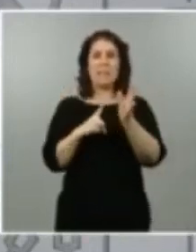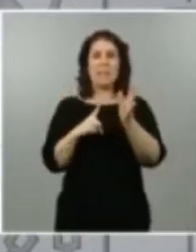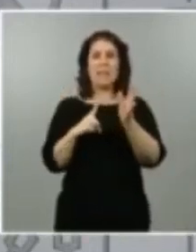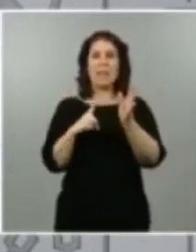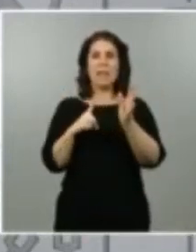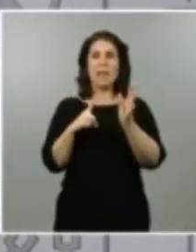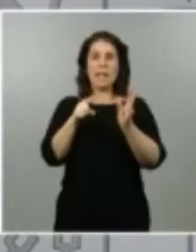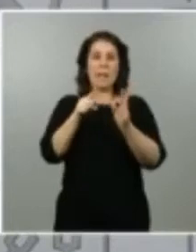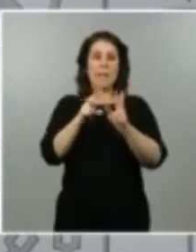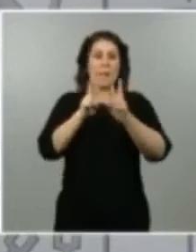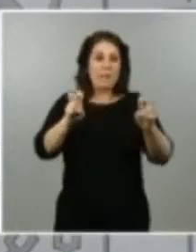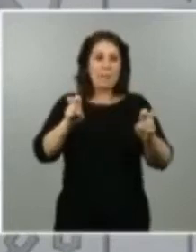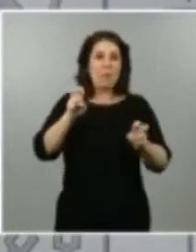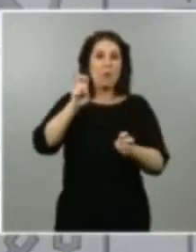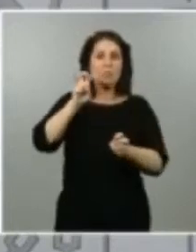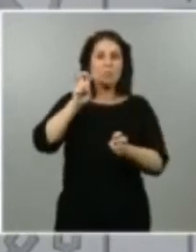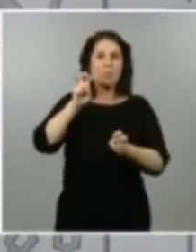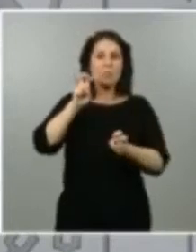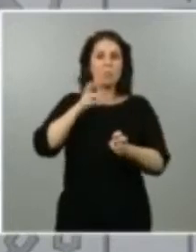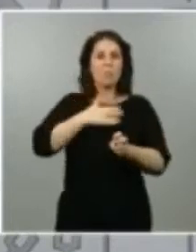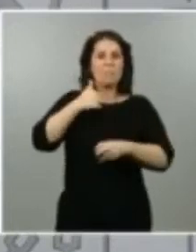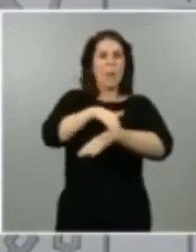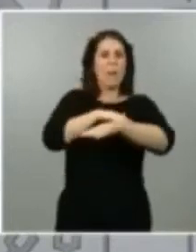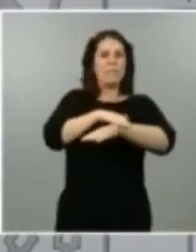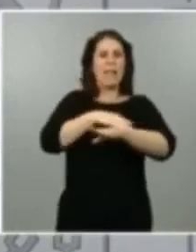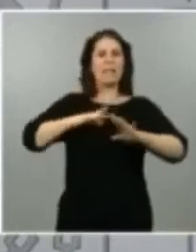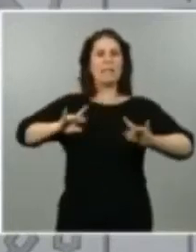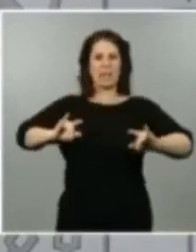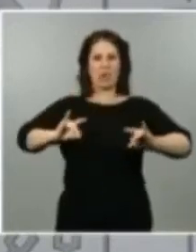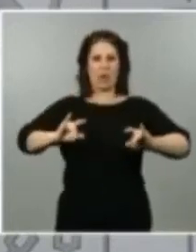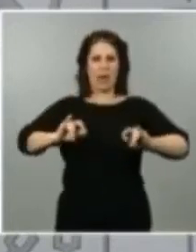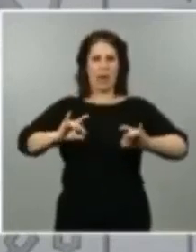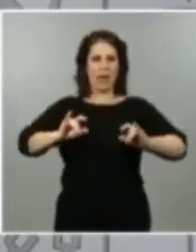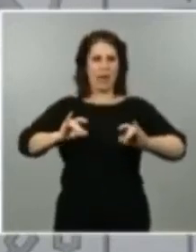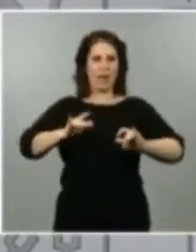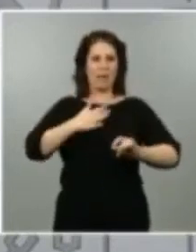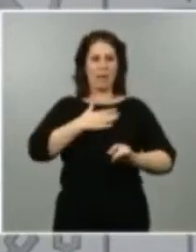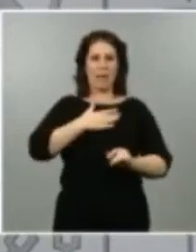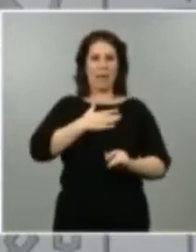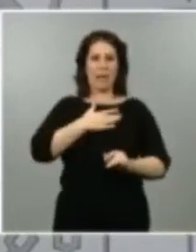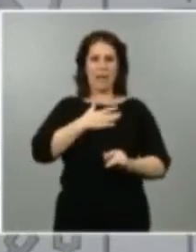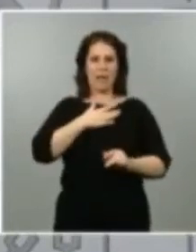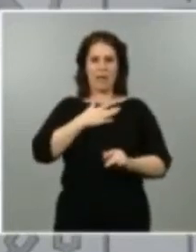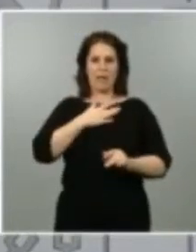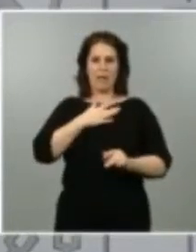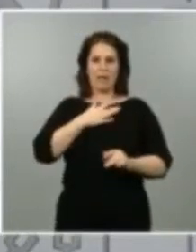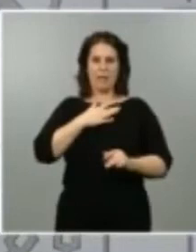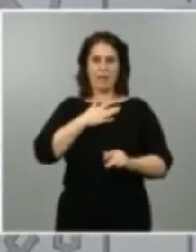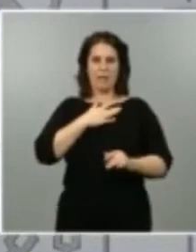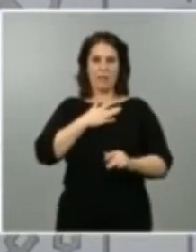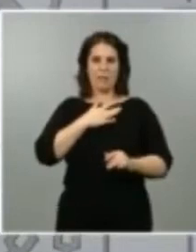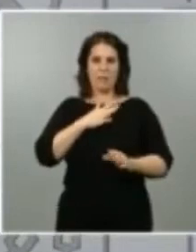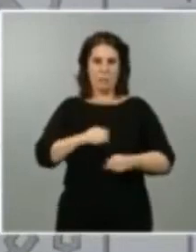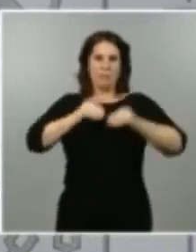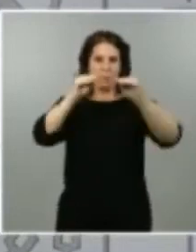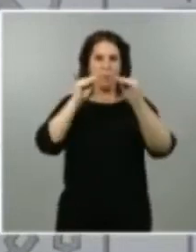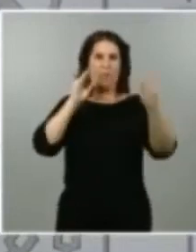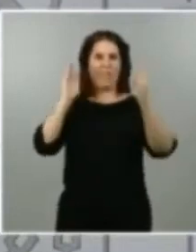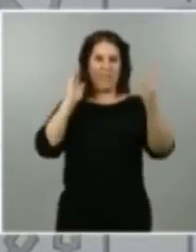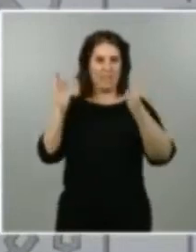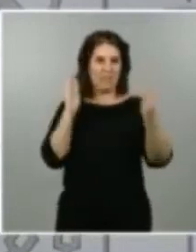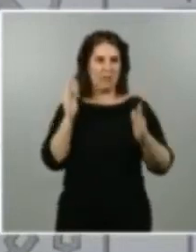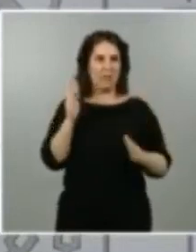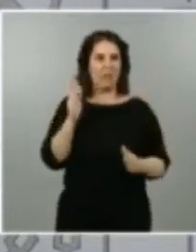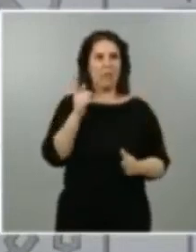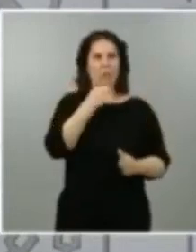básica territorial que pretenderíamos pasar de fase nosotros vamos a valorar esta semana